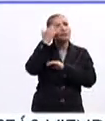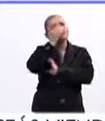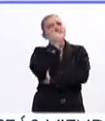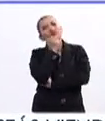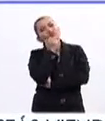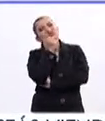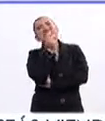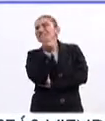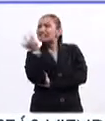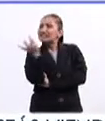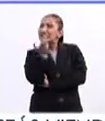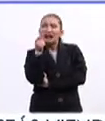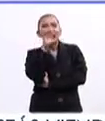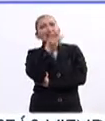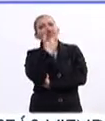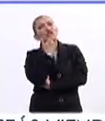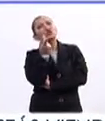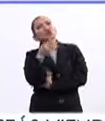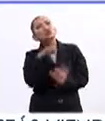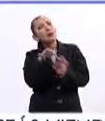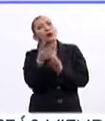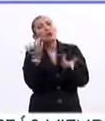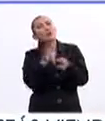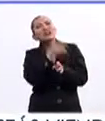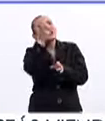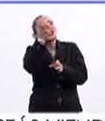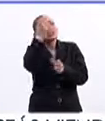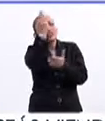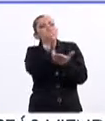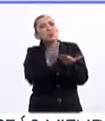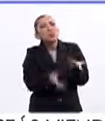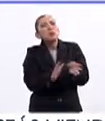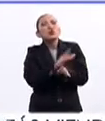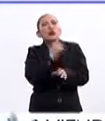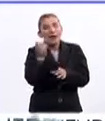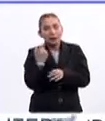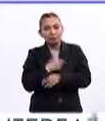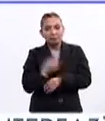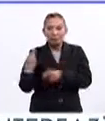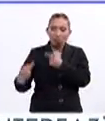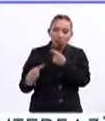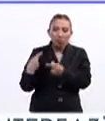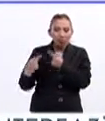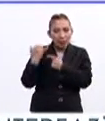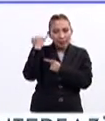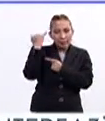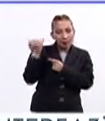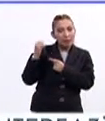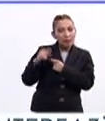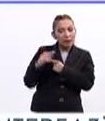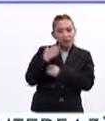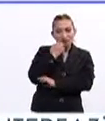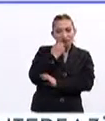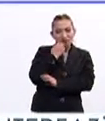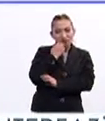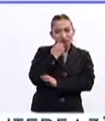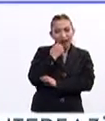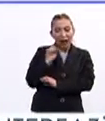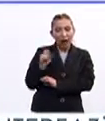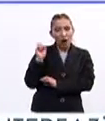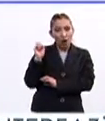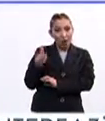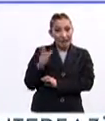saber cómo estás trabajando, por qué estás trabajando eso, y a partir de esta idea y de